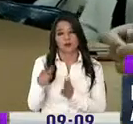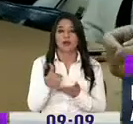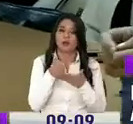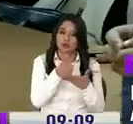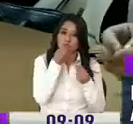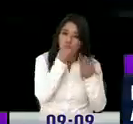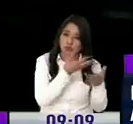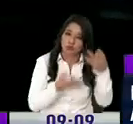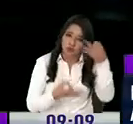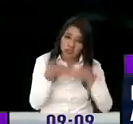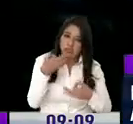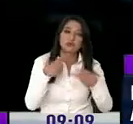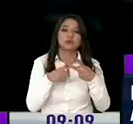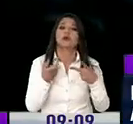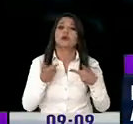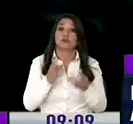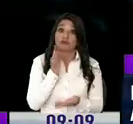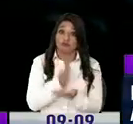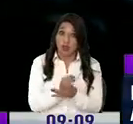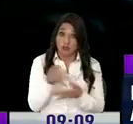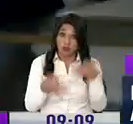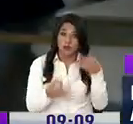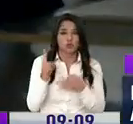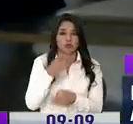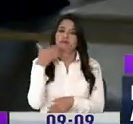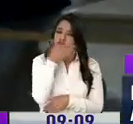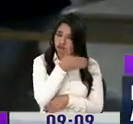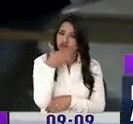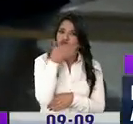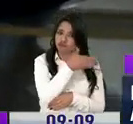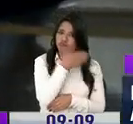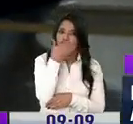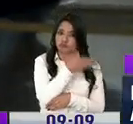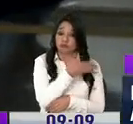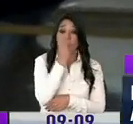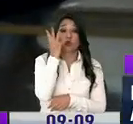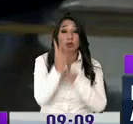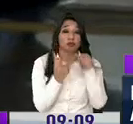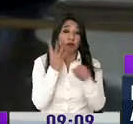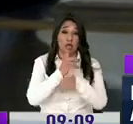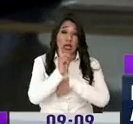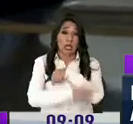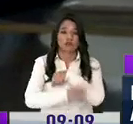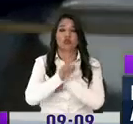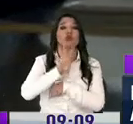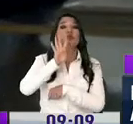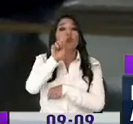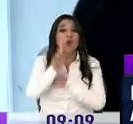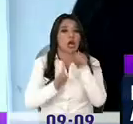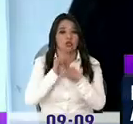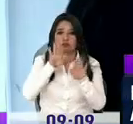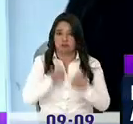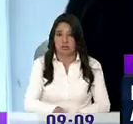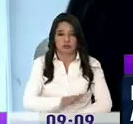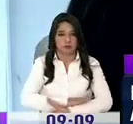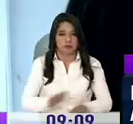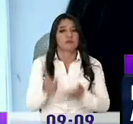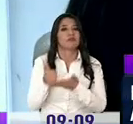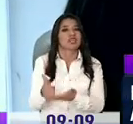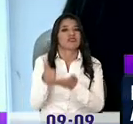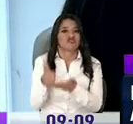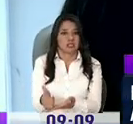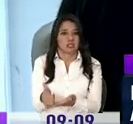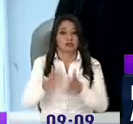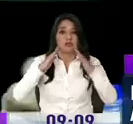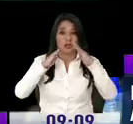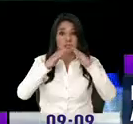con la justicia y presentarse a las audiencias para bajar la pena privativa de la libertad de 4 años a 1, el decomiso de un